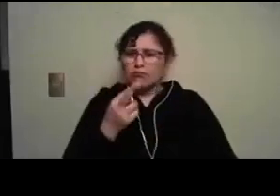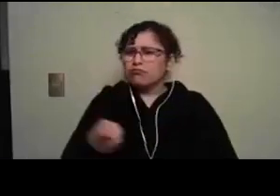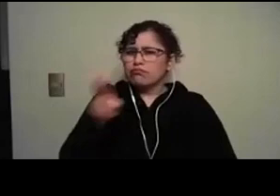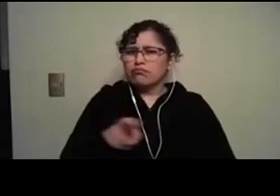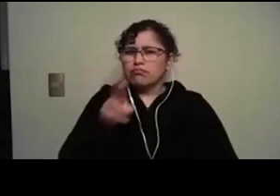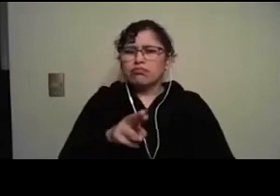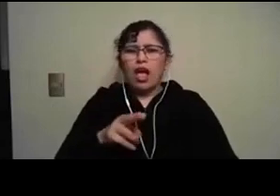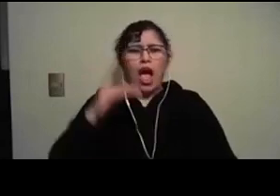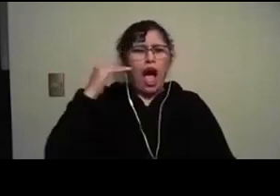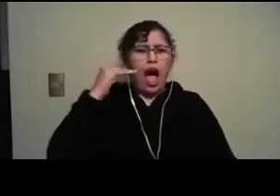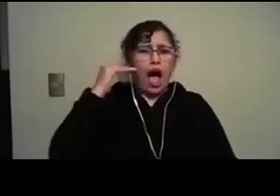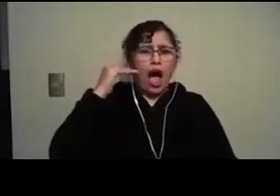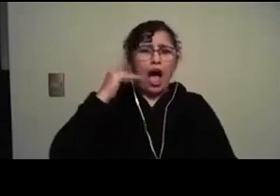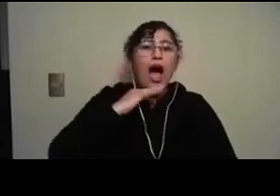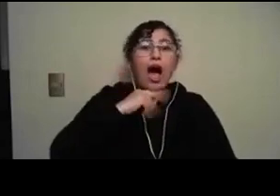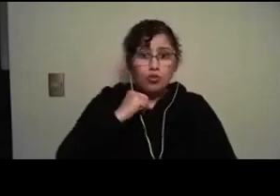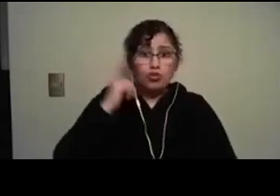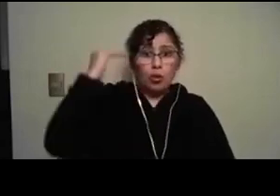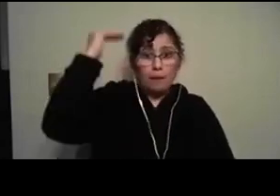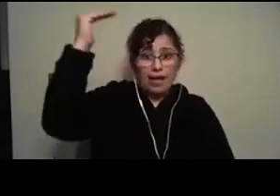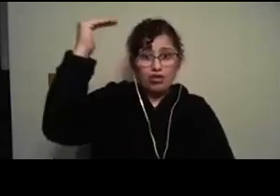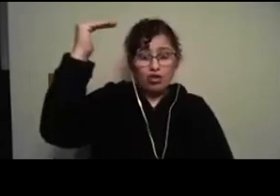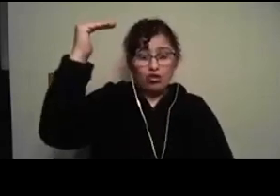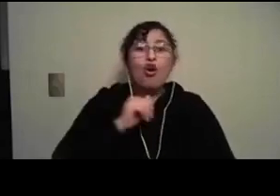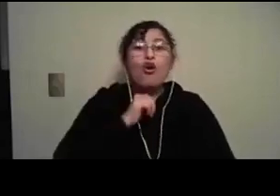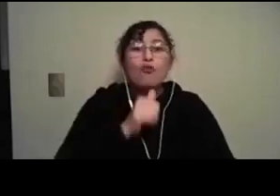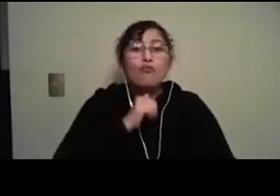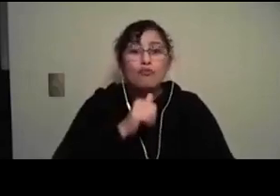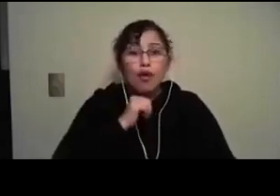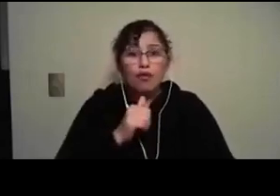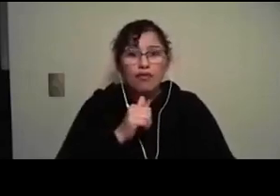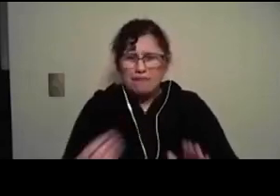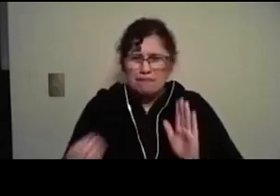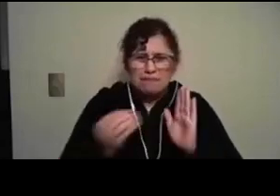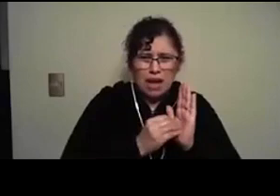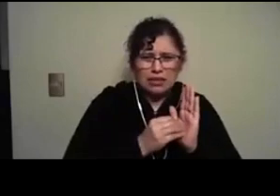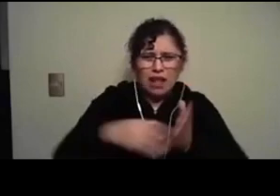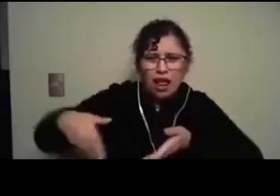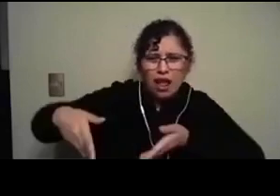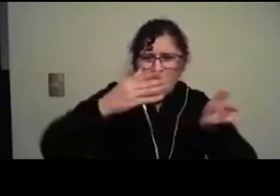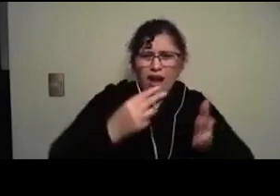adultos mayores en condición de calle, en condición de pobreza, entonces, y eso la verdad es